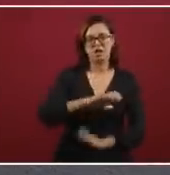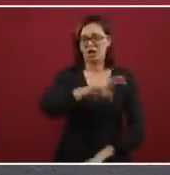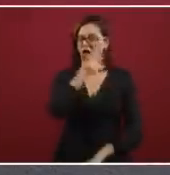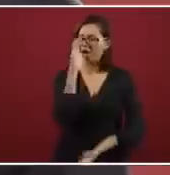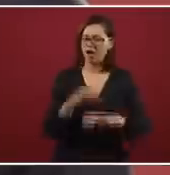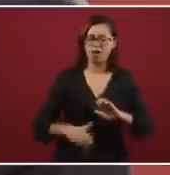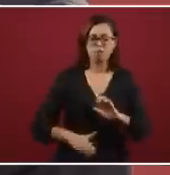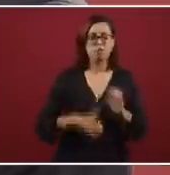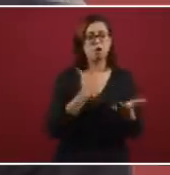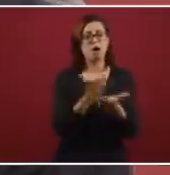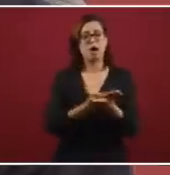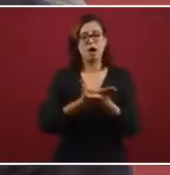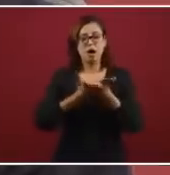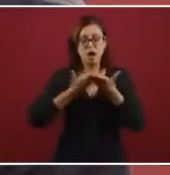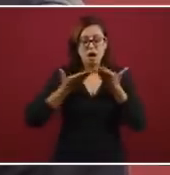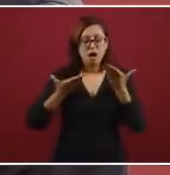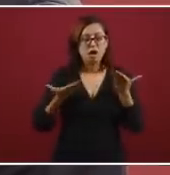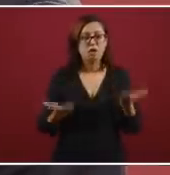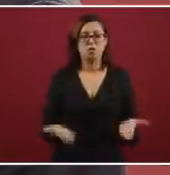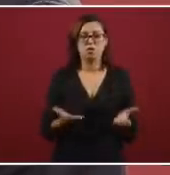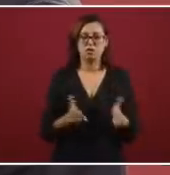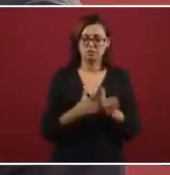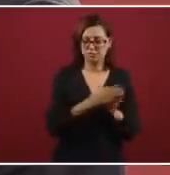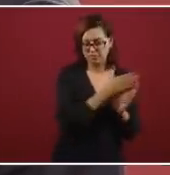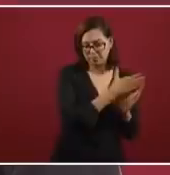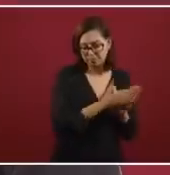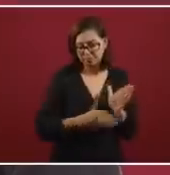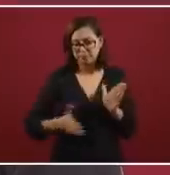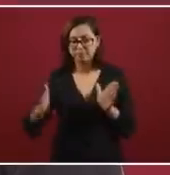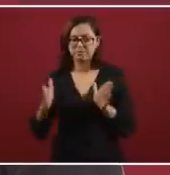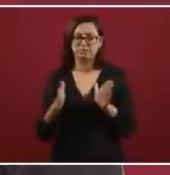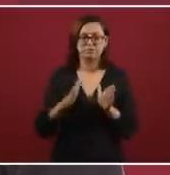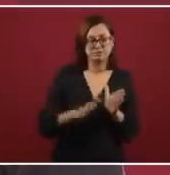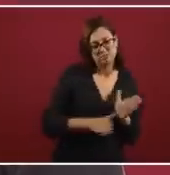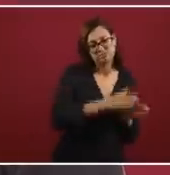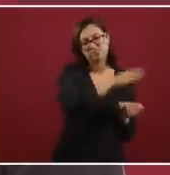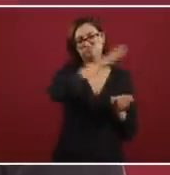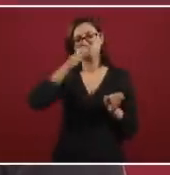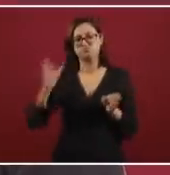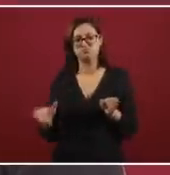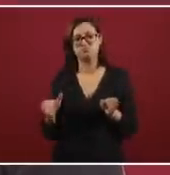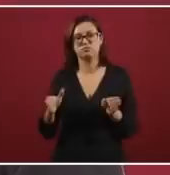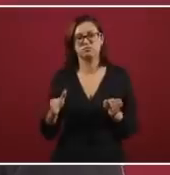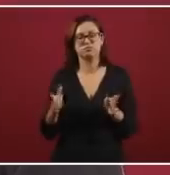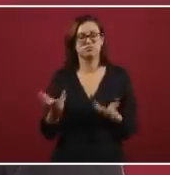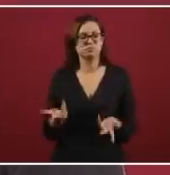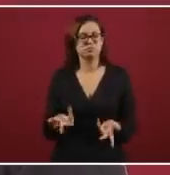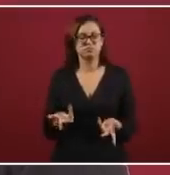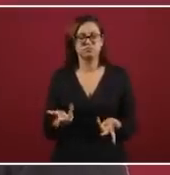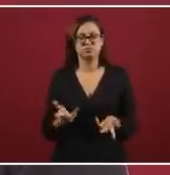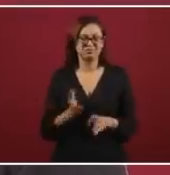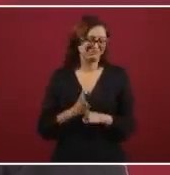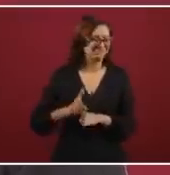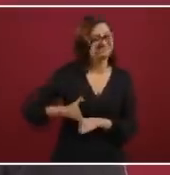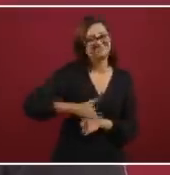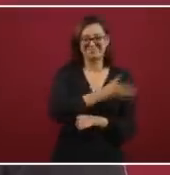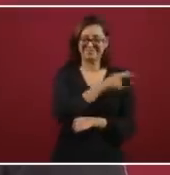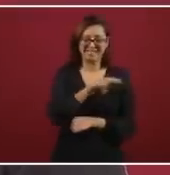tiempo o en la etapa posneoliberal. Ya quedó